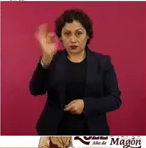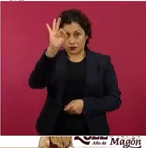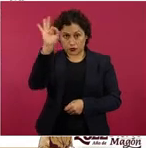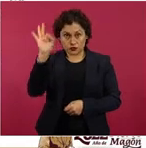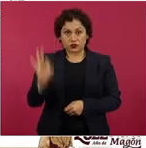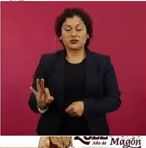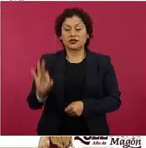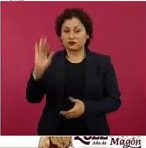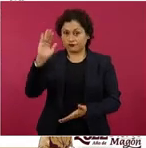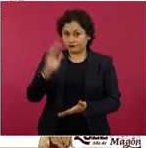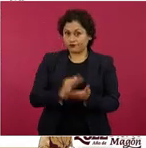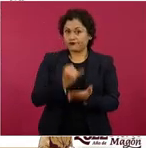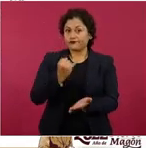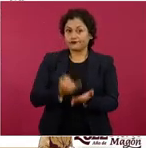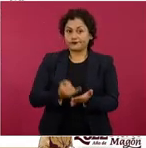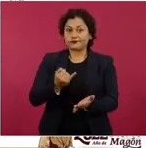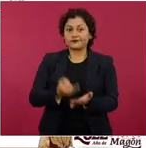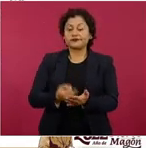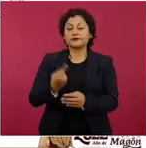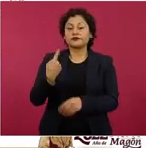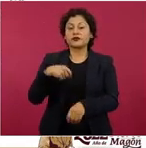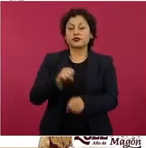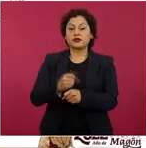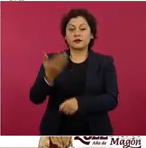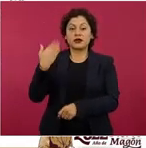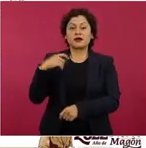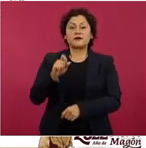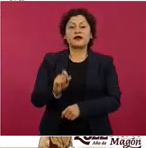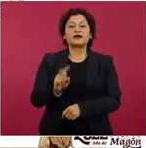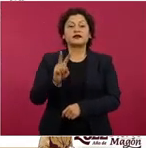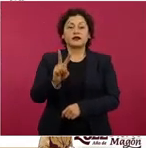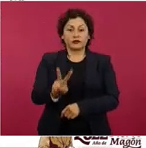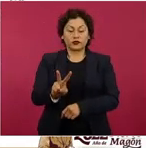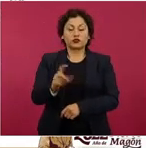78.64%. Precio promedio la semana pasada, 22 pesos con